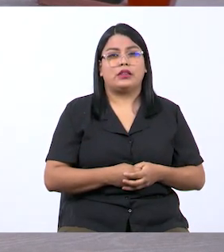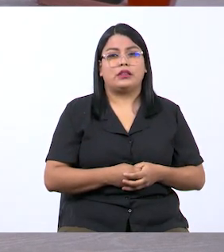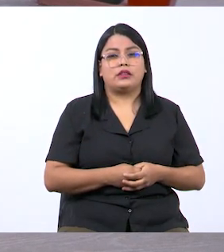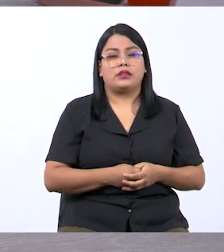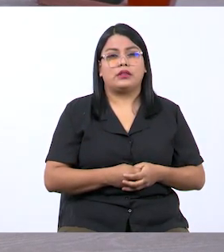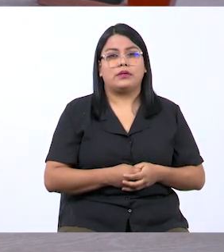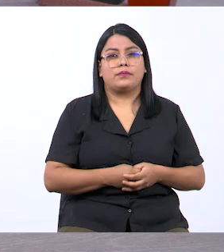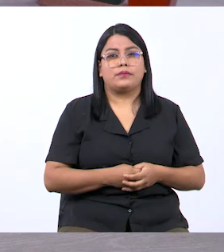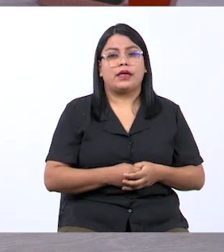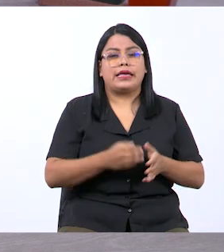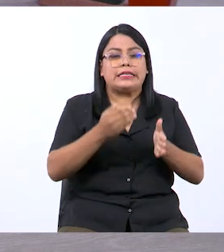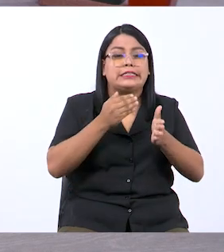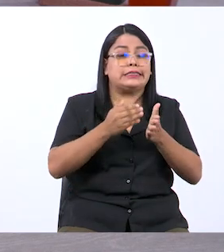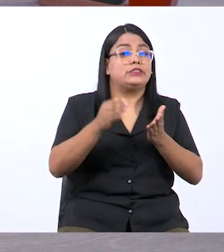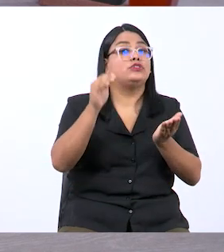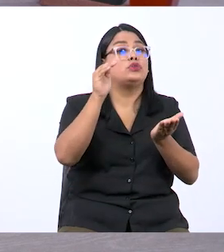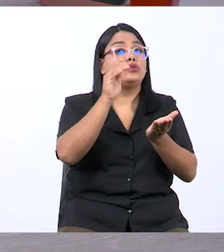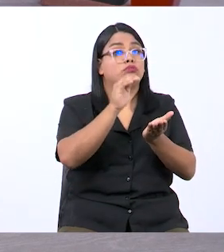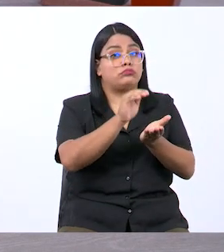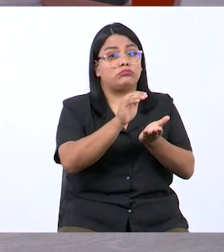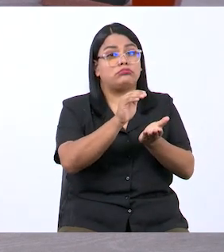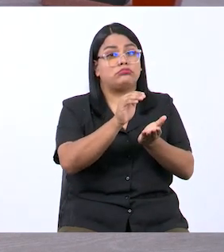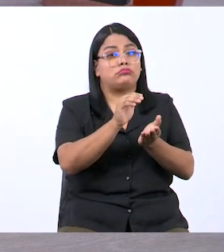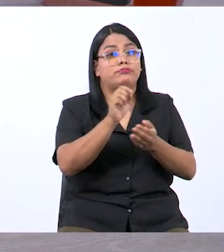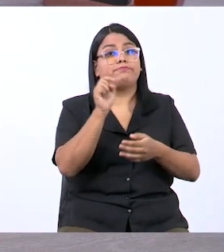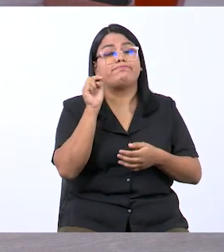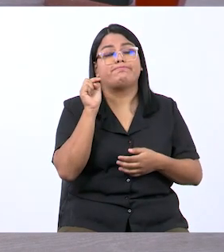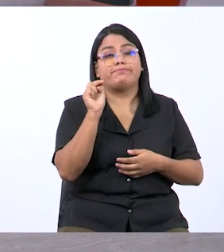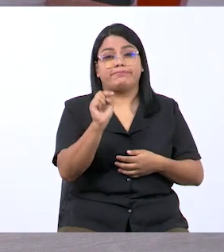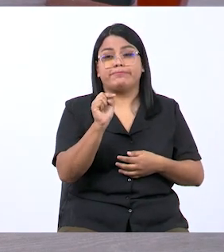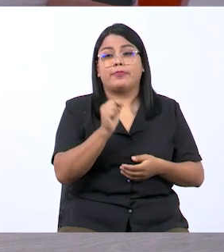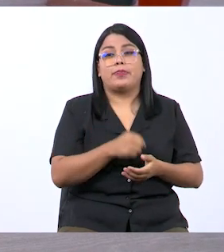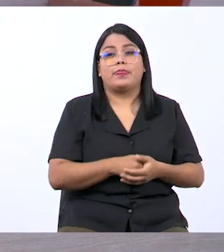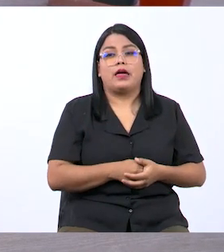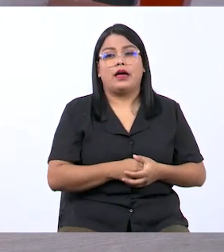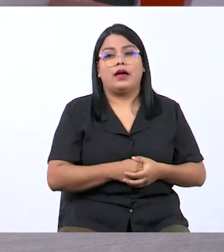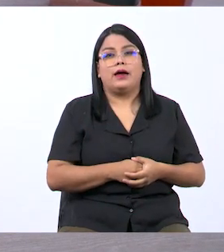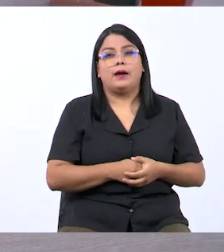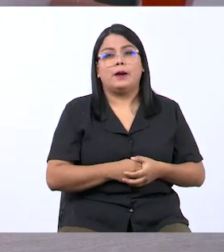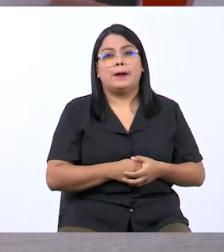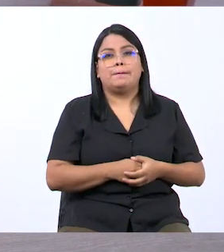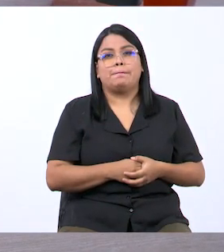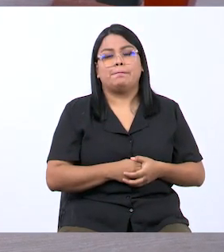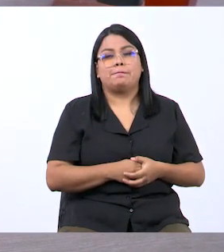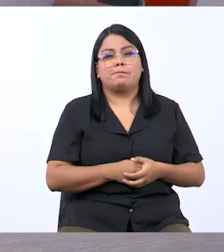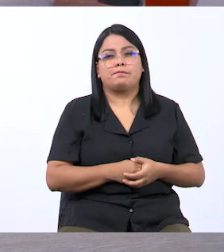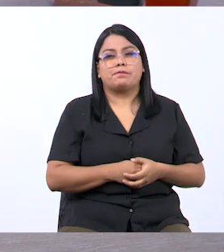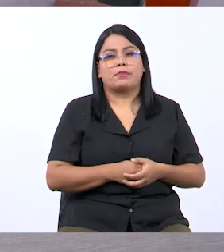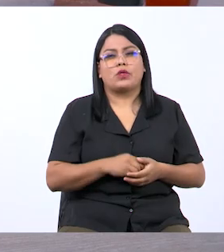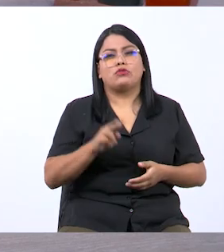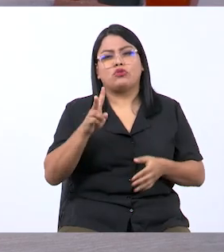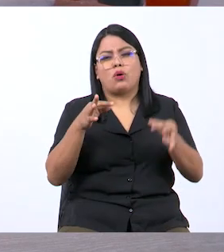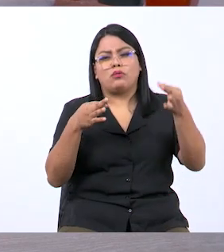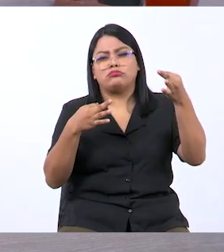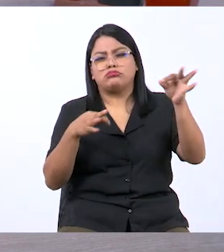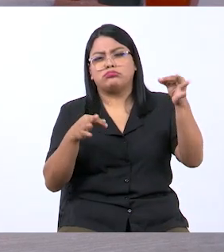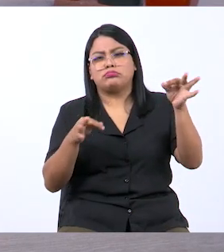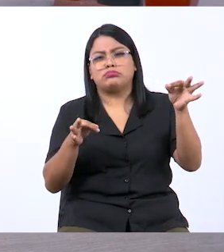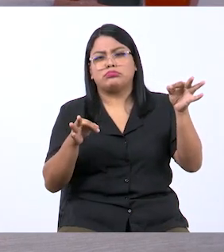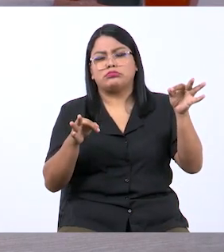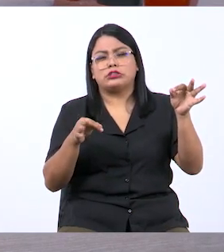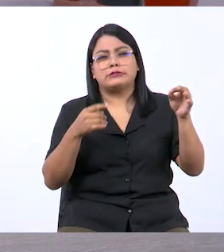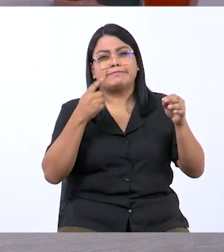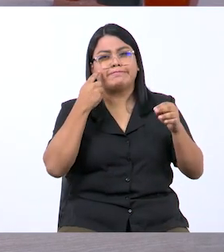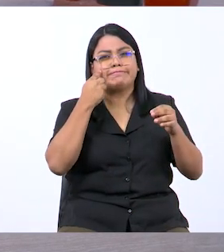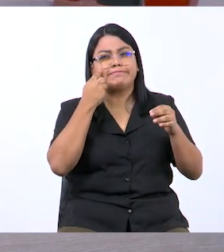la sección se llama entrada de unidad. Esta entrada de unidad está en una unidad visual o 2 páginas, como que las